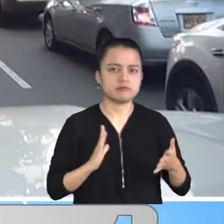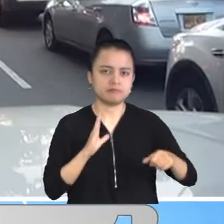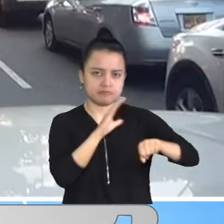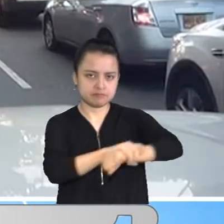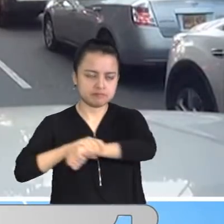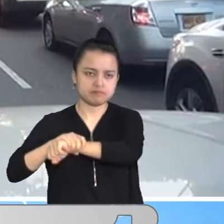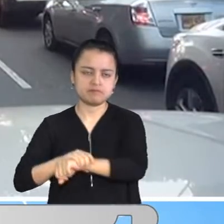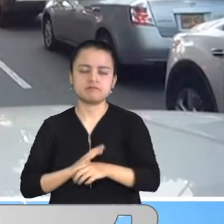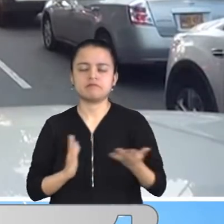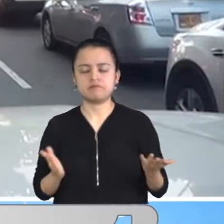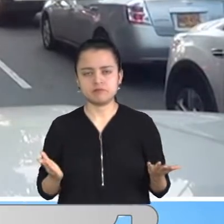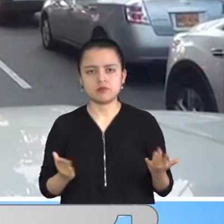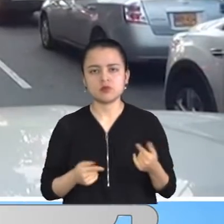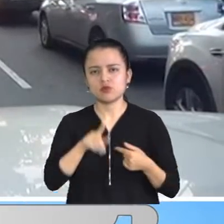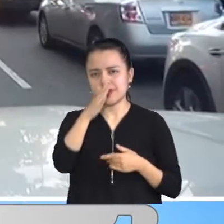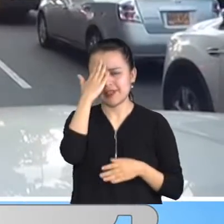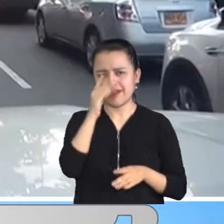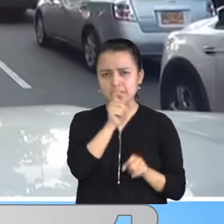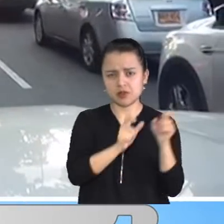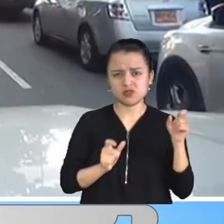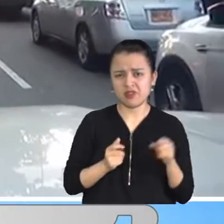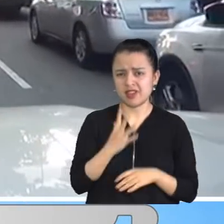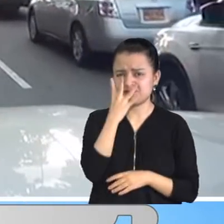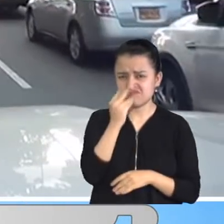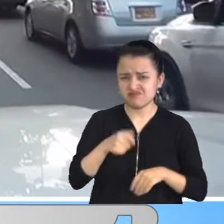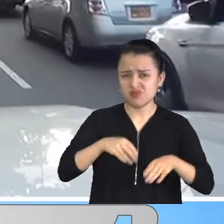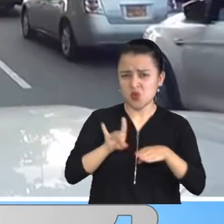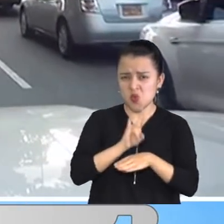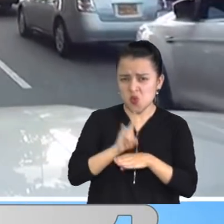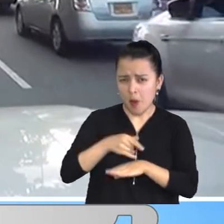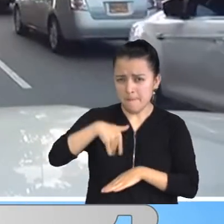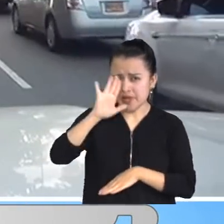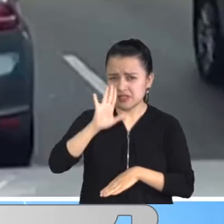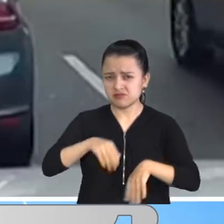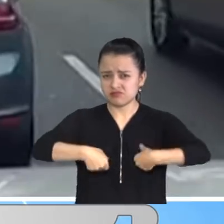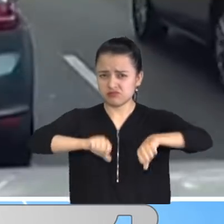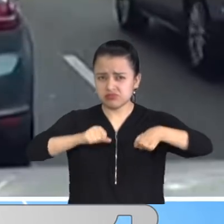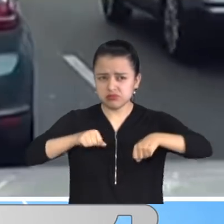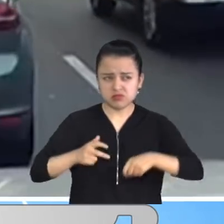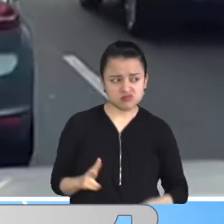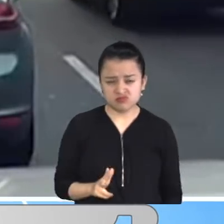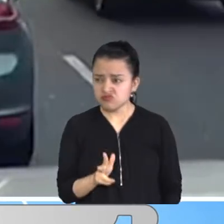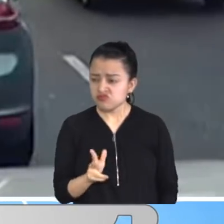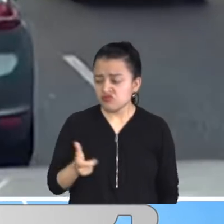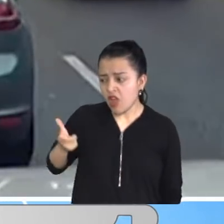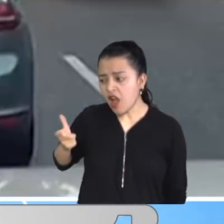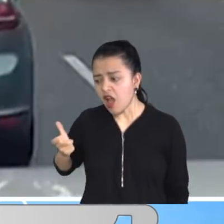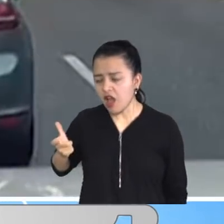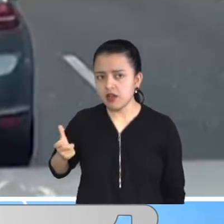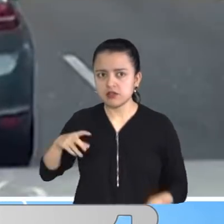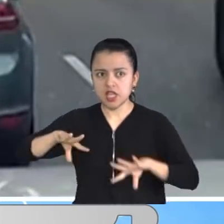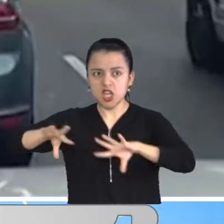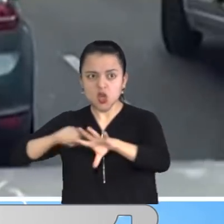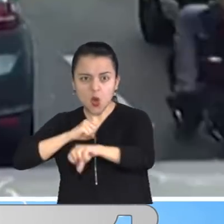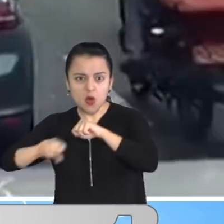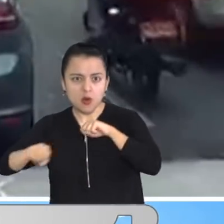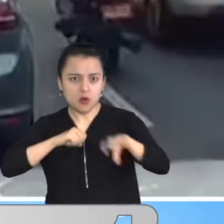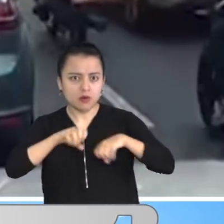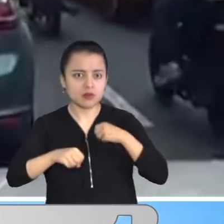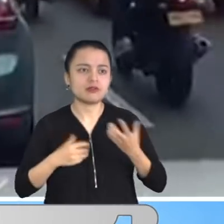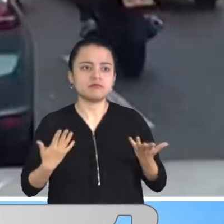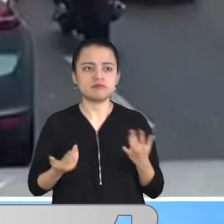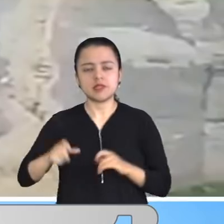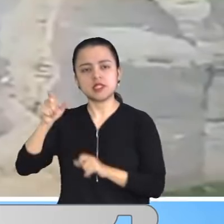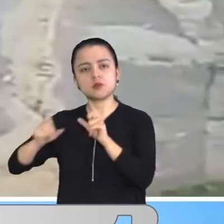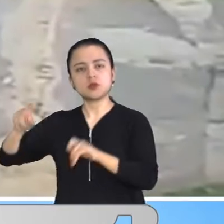robar celulares, para robar a personas y también en su mayoría de casos para robar otros vehículos. Ha dicho la policía, quien